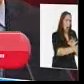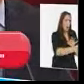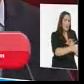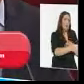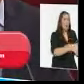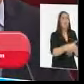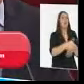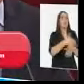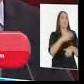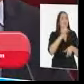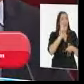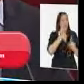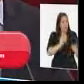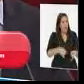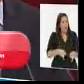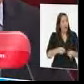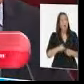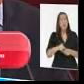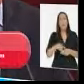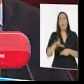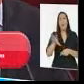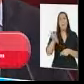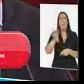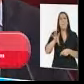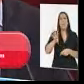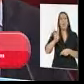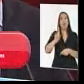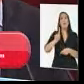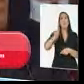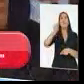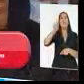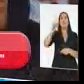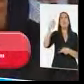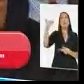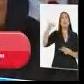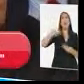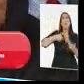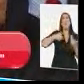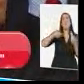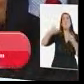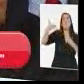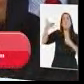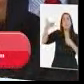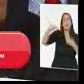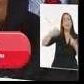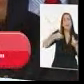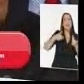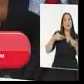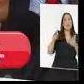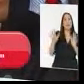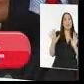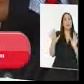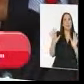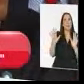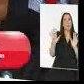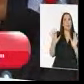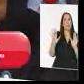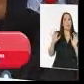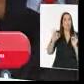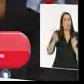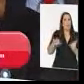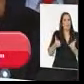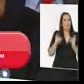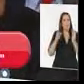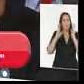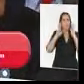del 8 de marzo. Además está lo de, tres días de paro, lo de la CGT, que también apareció, que ahora parece que es un paro llamado por el kirchnerismo, porque Cristina, con